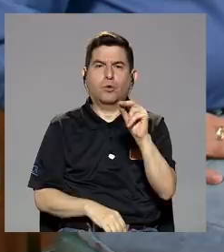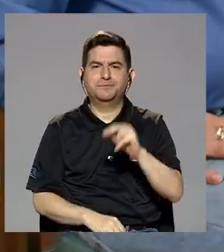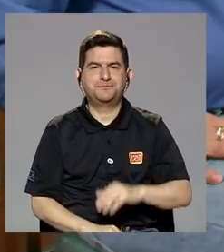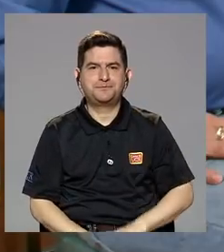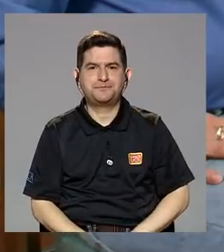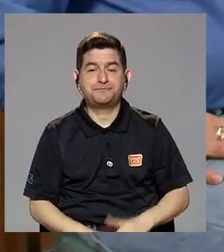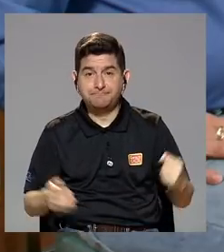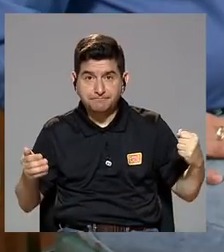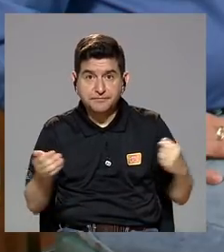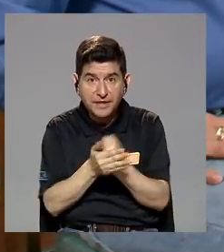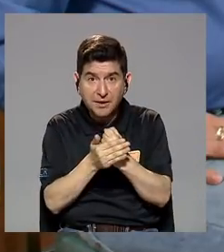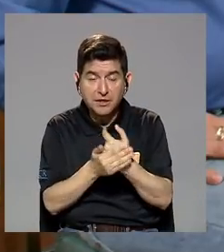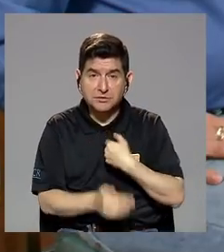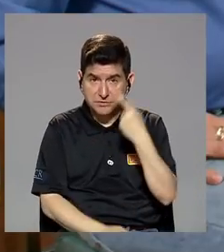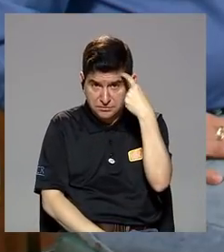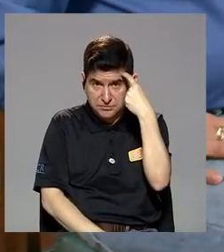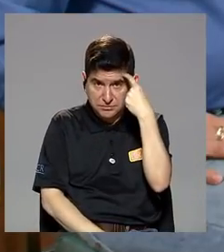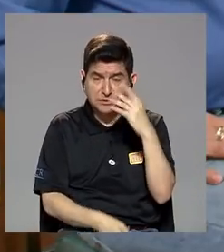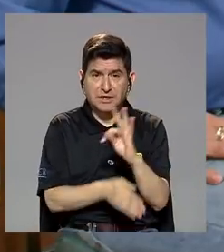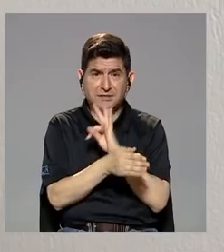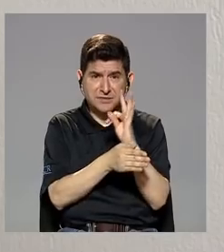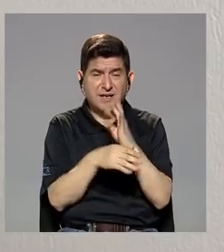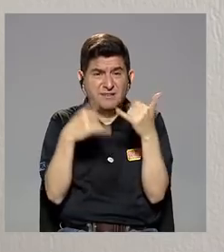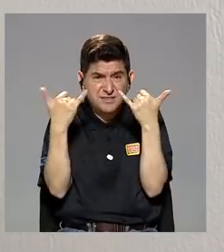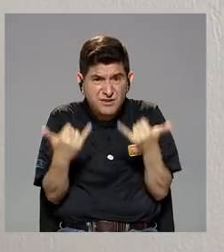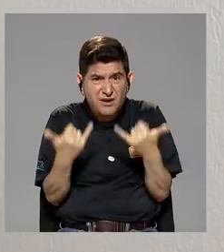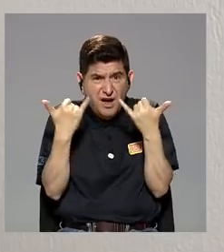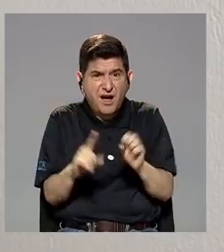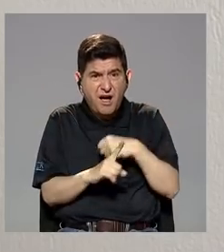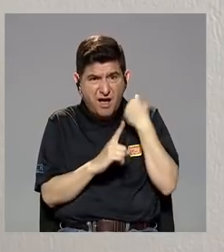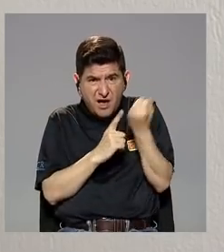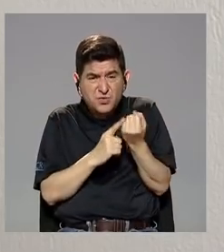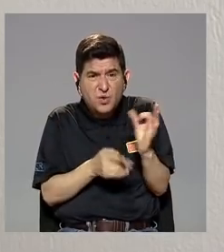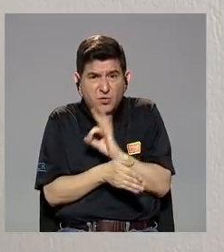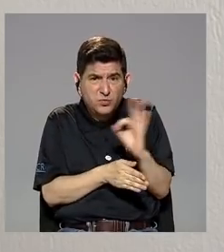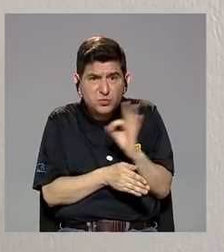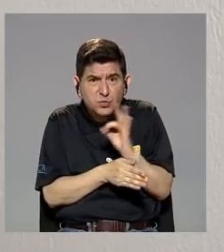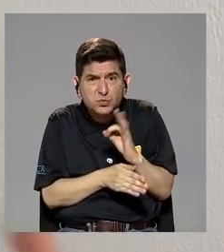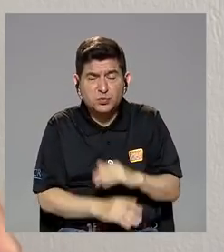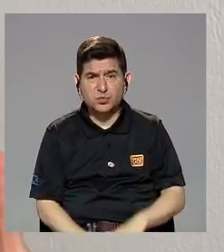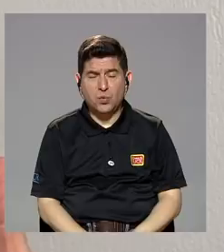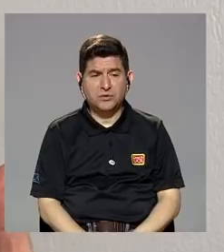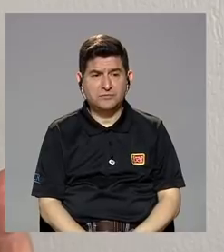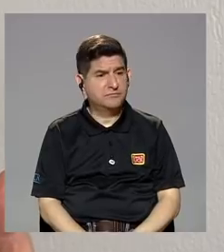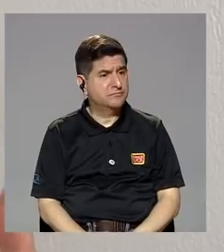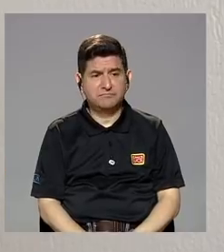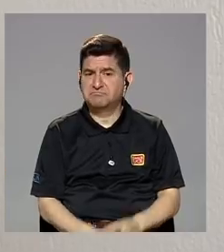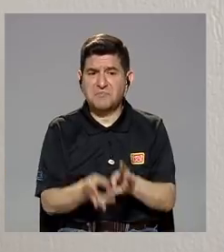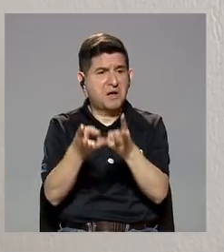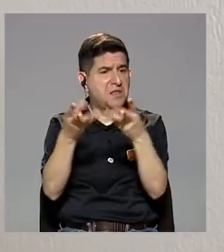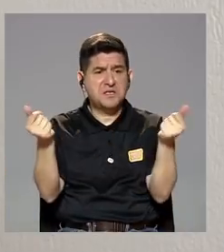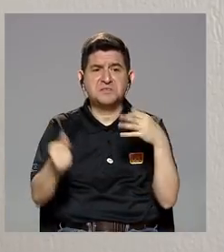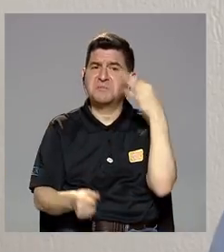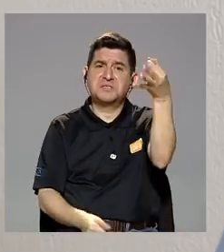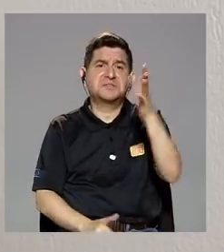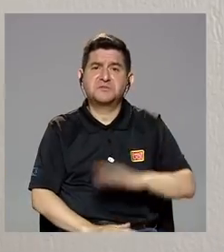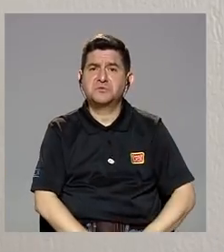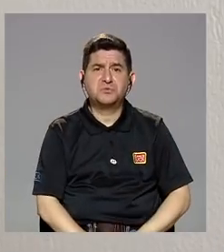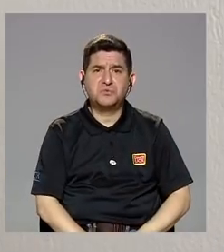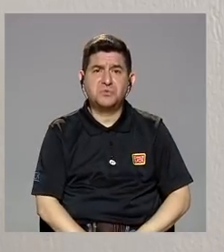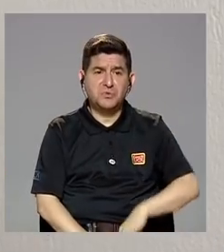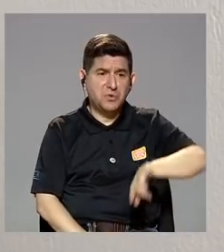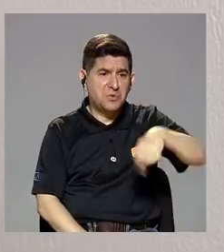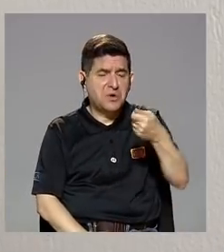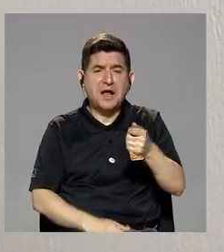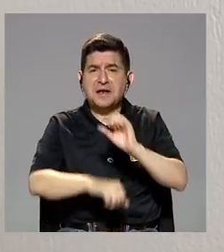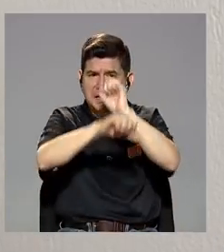lamentablemente yo yo pienso que la televisión a cómo está en este momento funcionando está condenada a desaparecer lo los